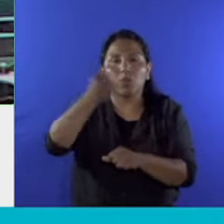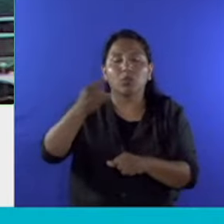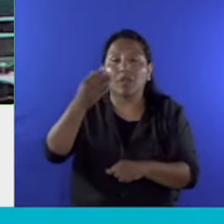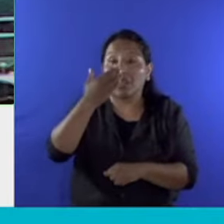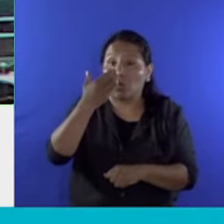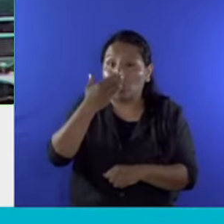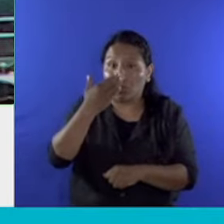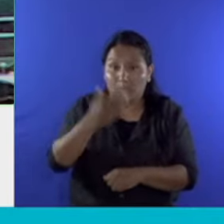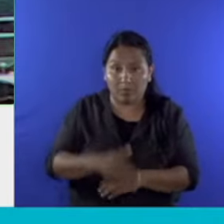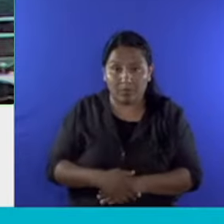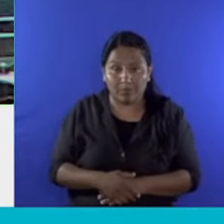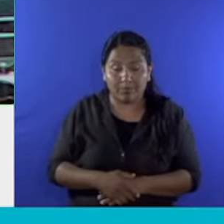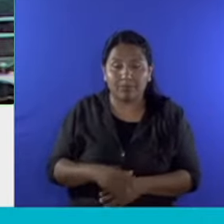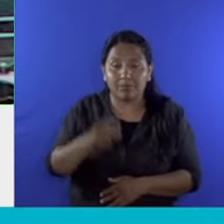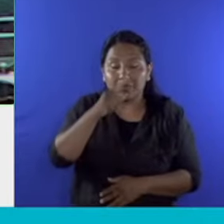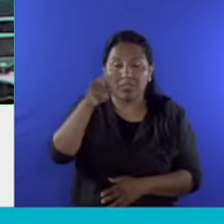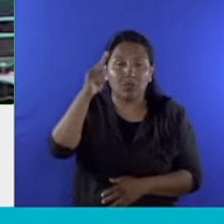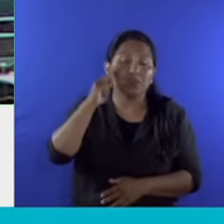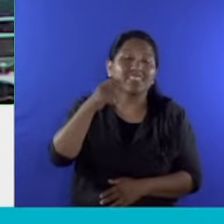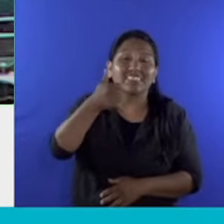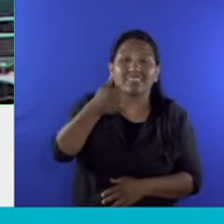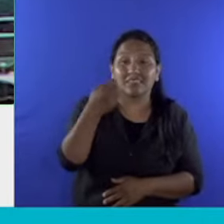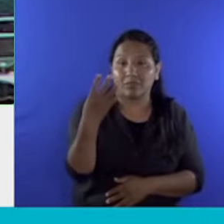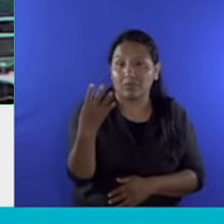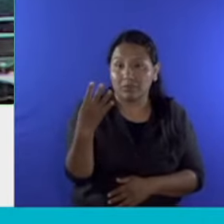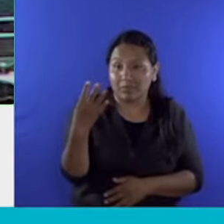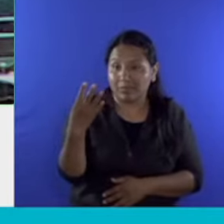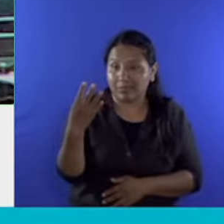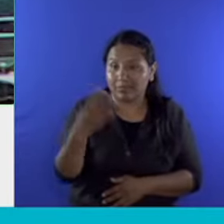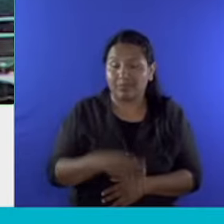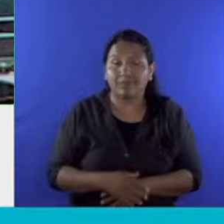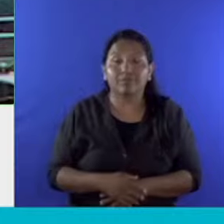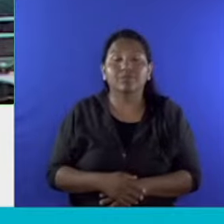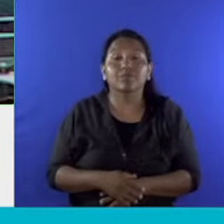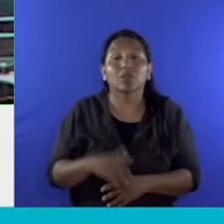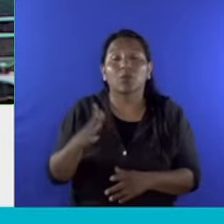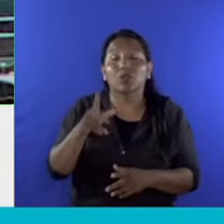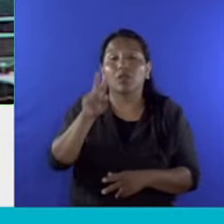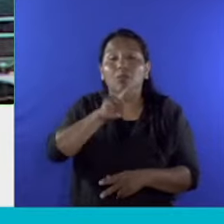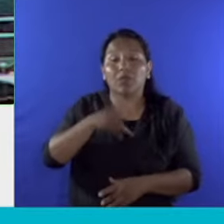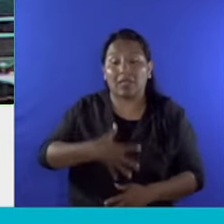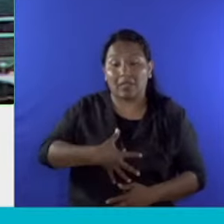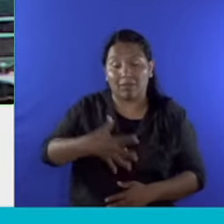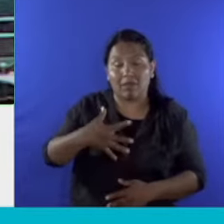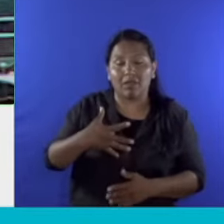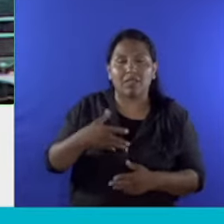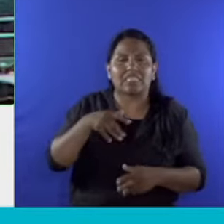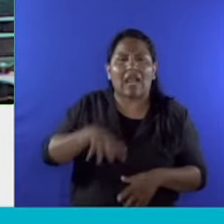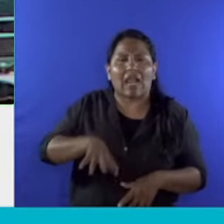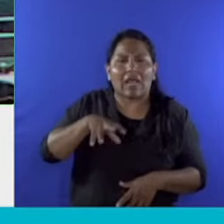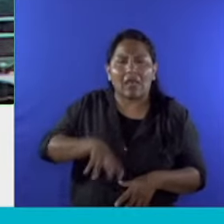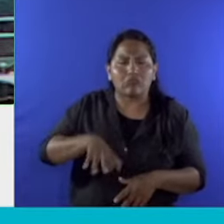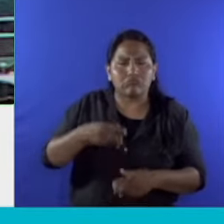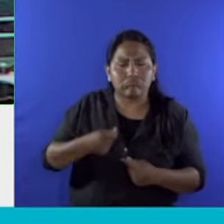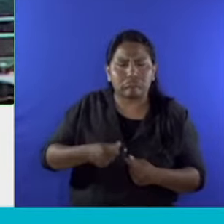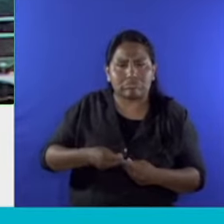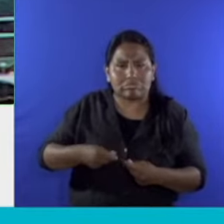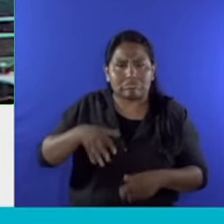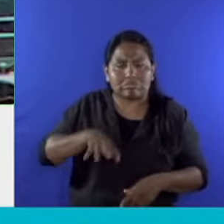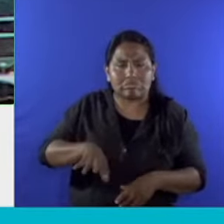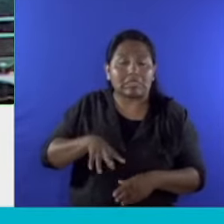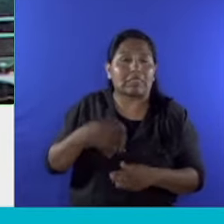Córdoba en 1964, cuando las embarazadas padecían hemorragias que